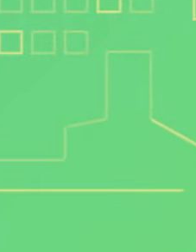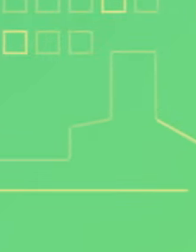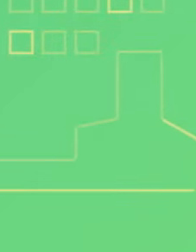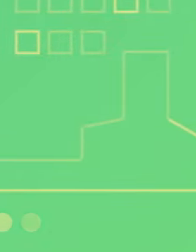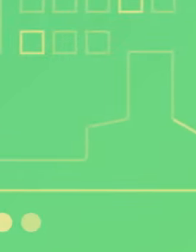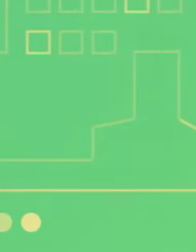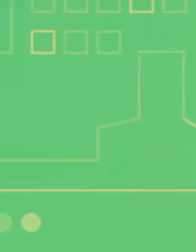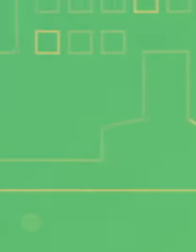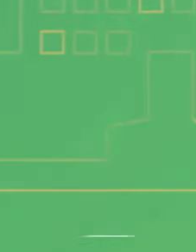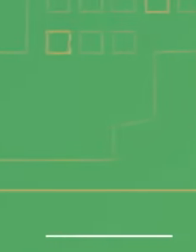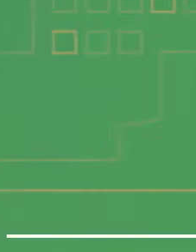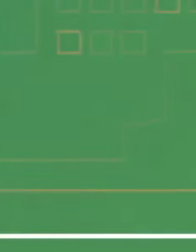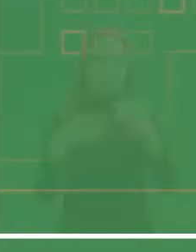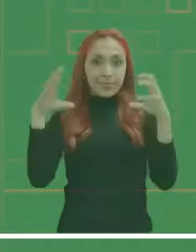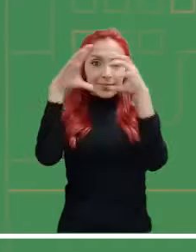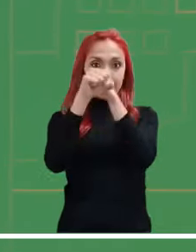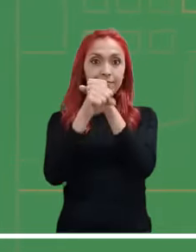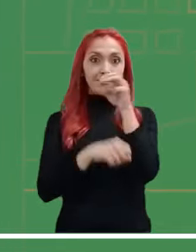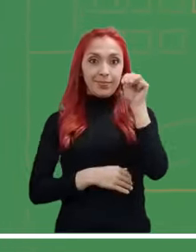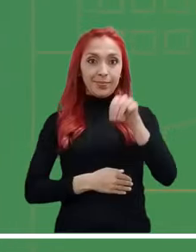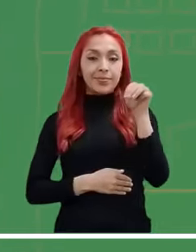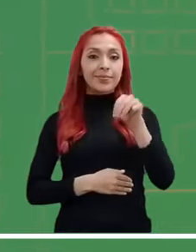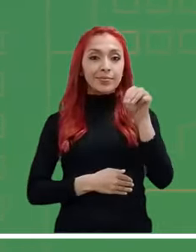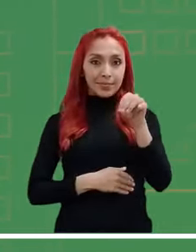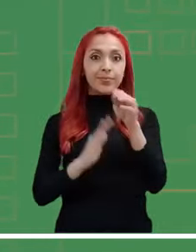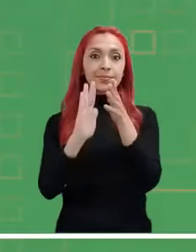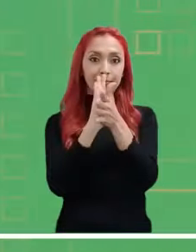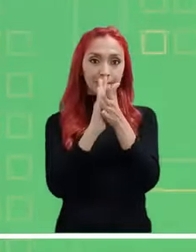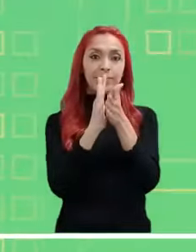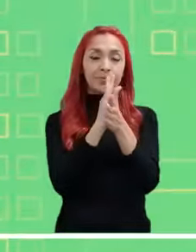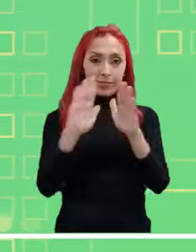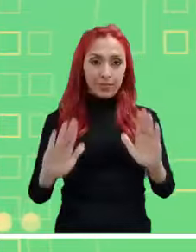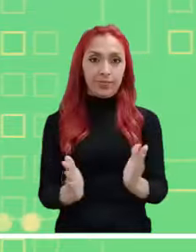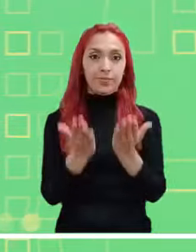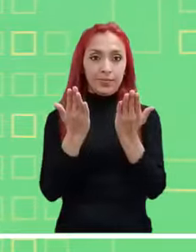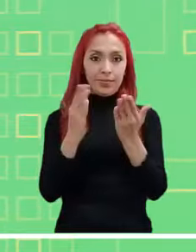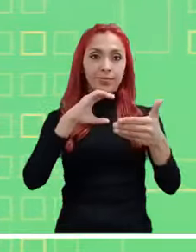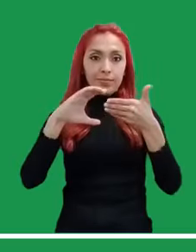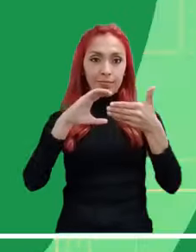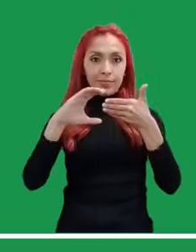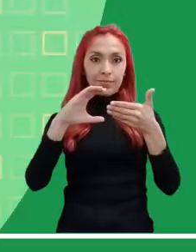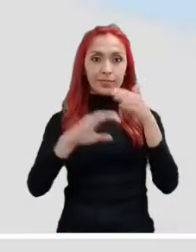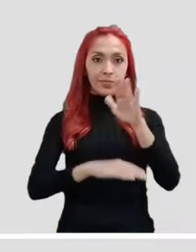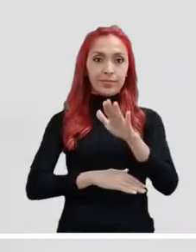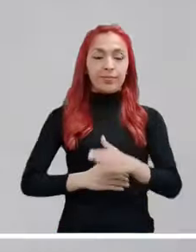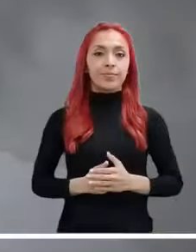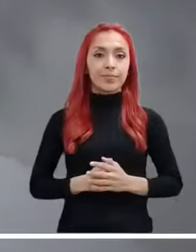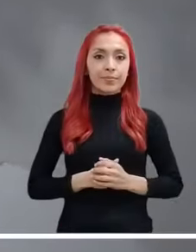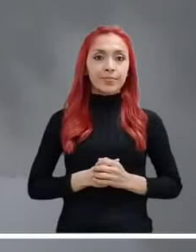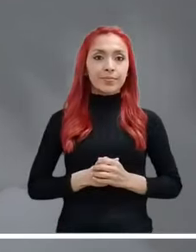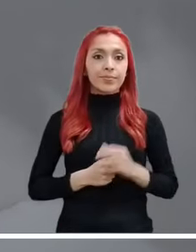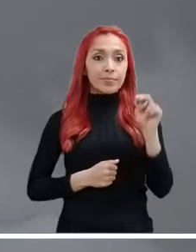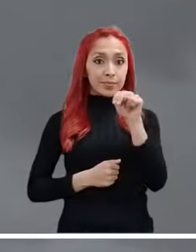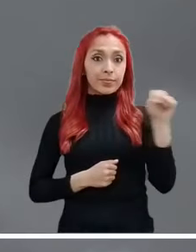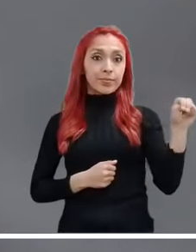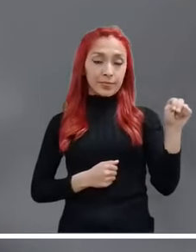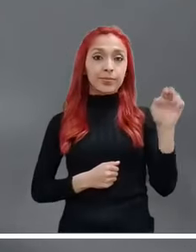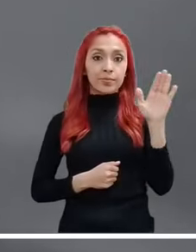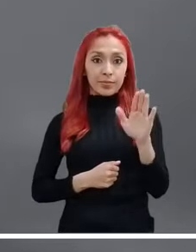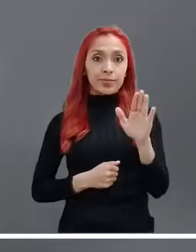Iniciamos la noche de este martes con la más reciente actualización del pronóstico del tiempo. El norte será atravesado